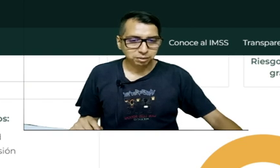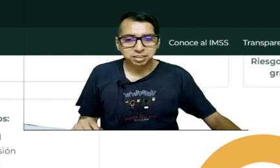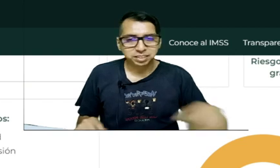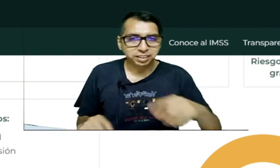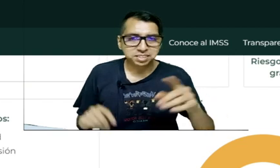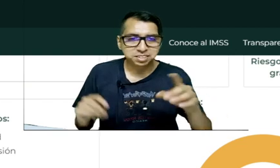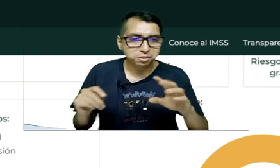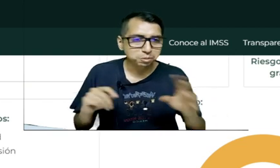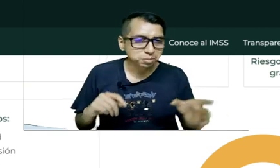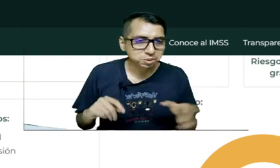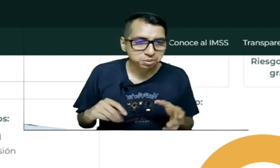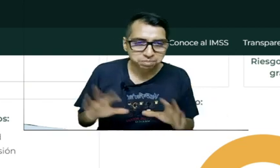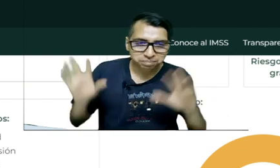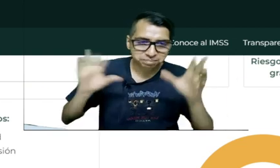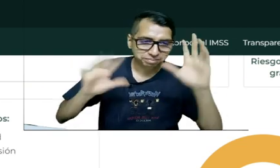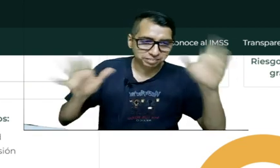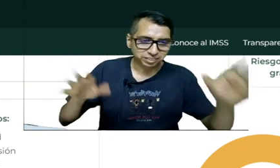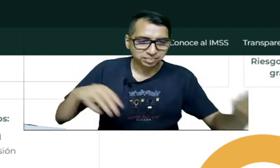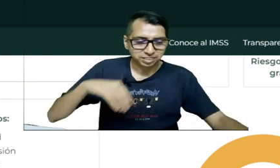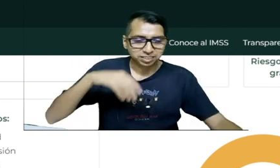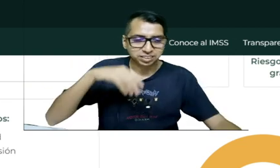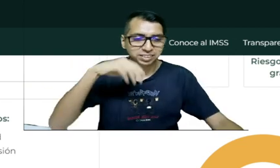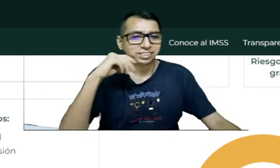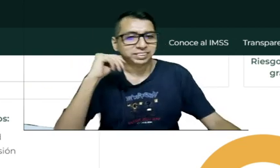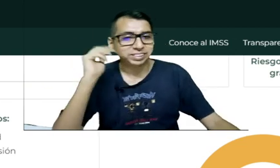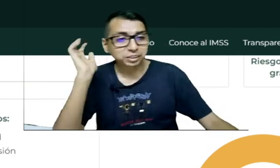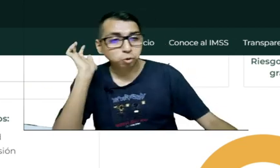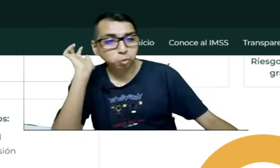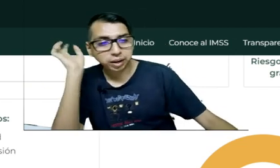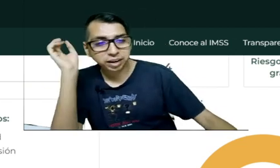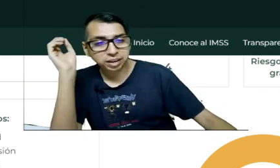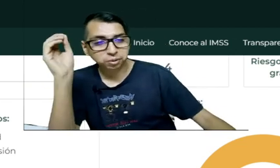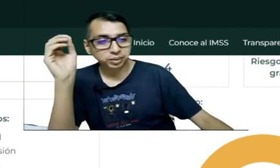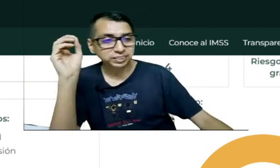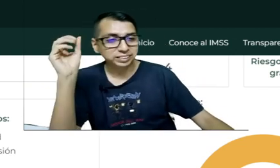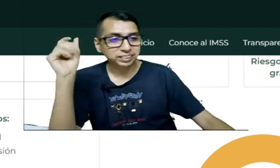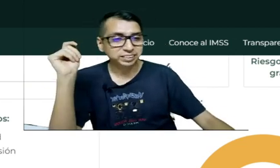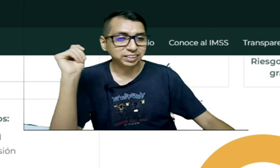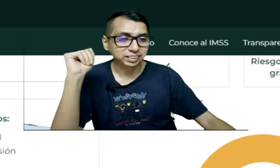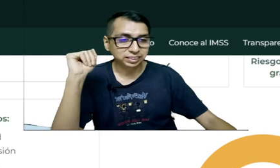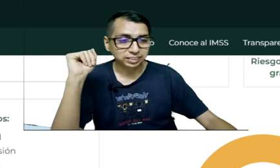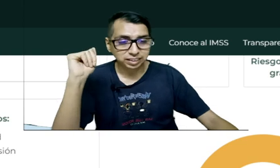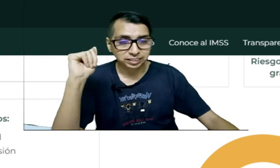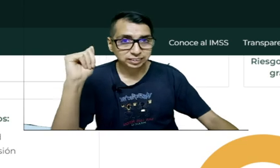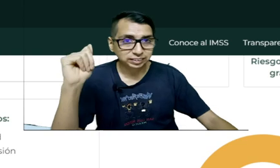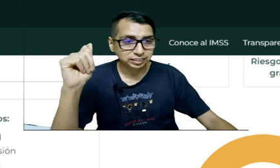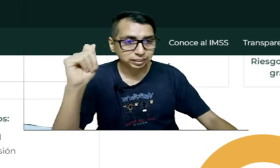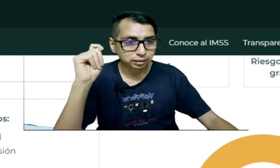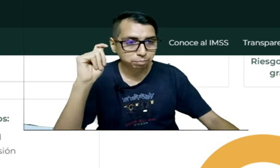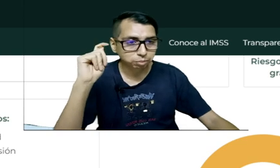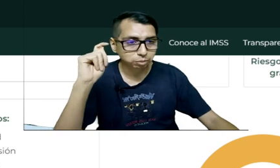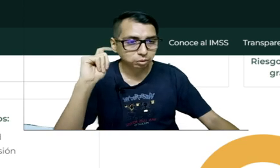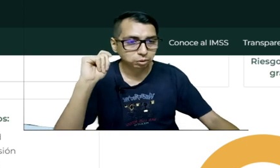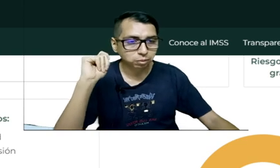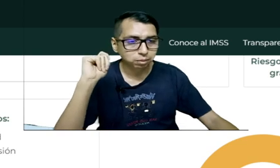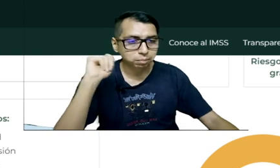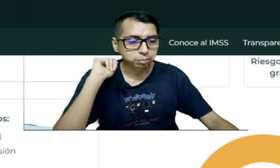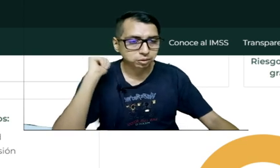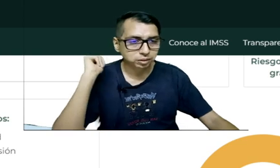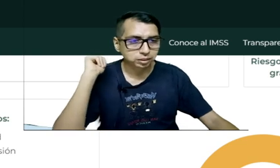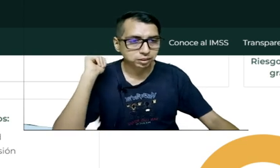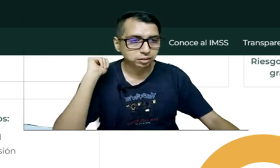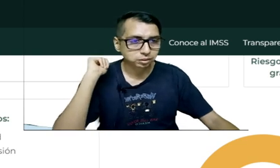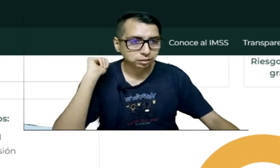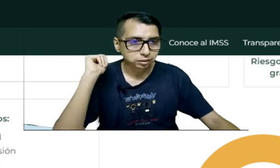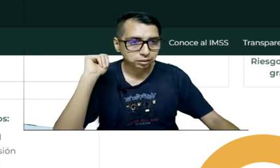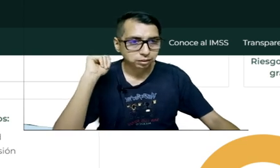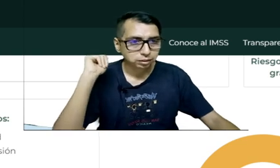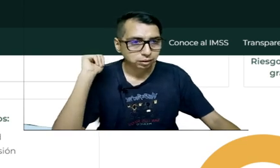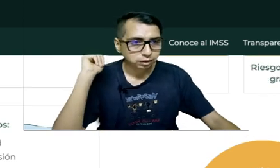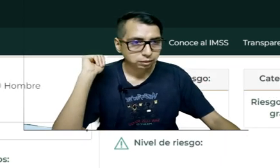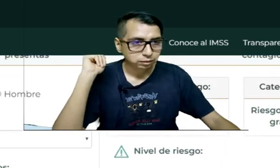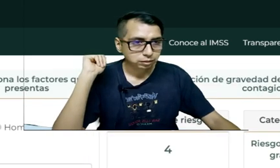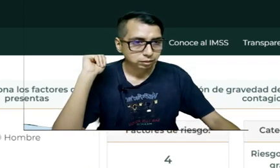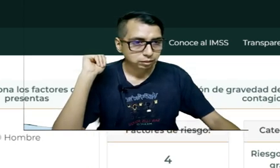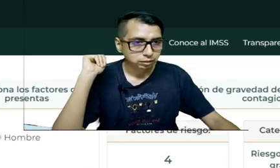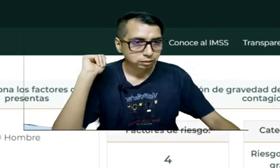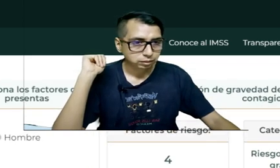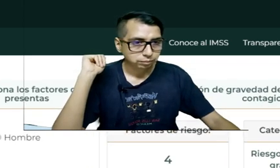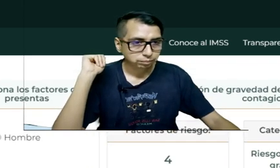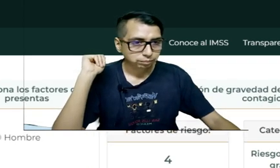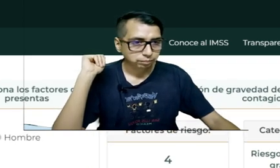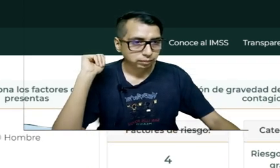buena dice cáncer lupus si yo tuviera el 67.9 por ciento